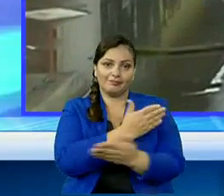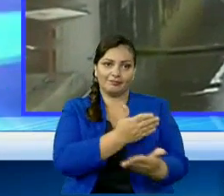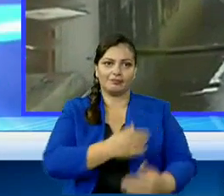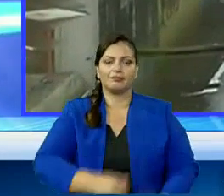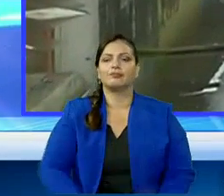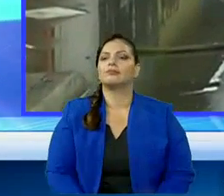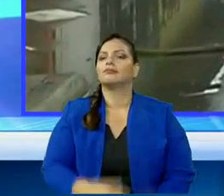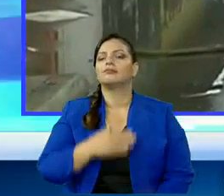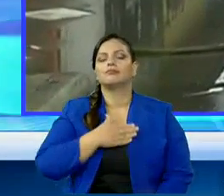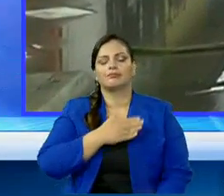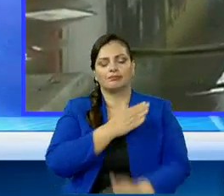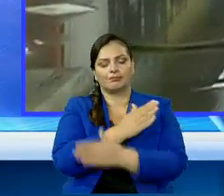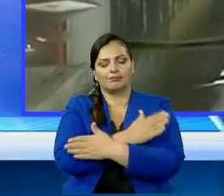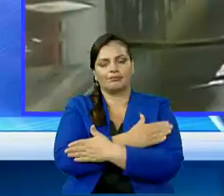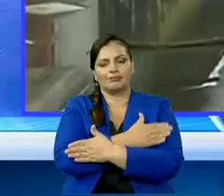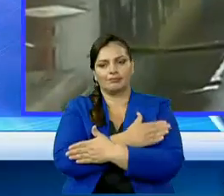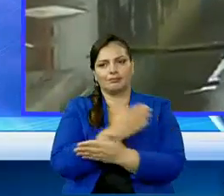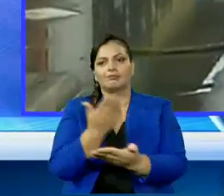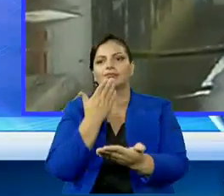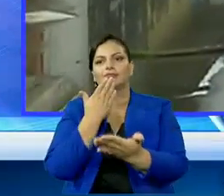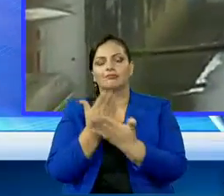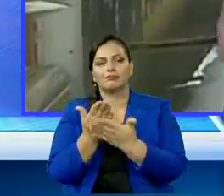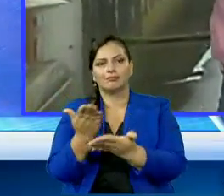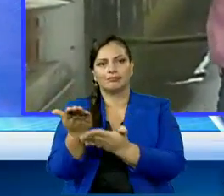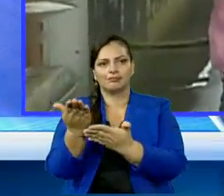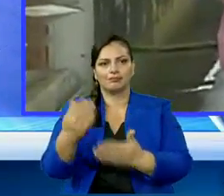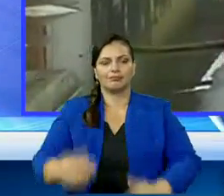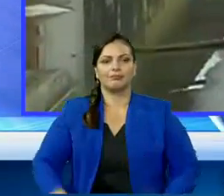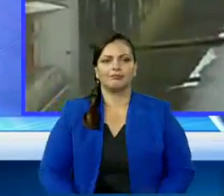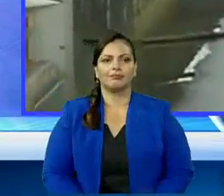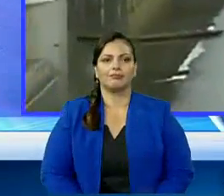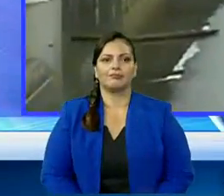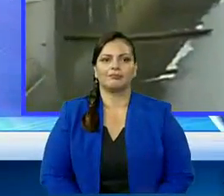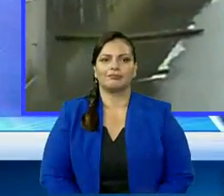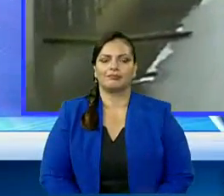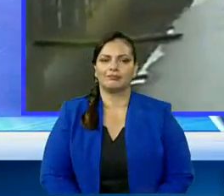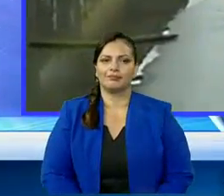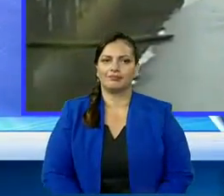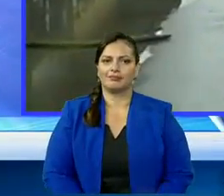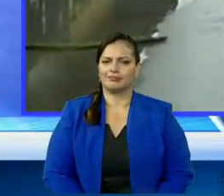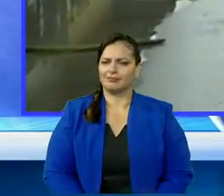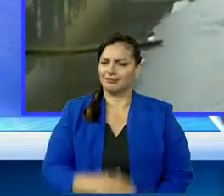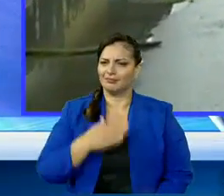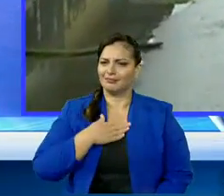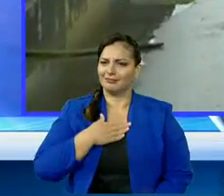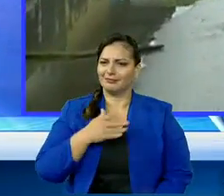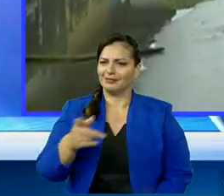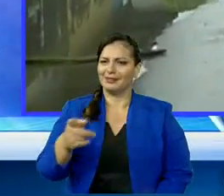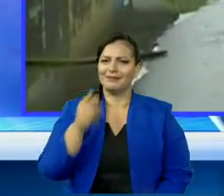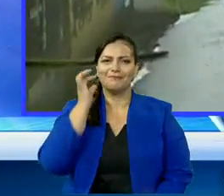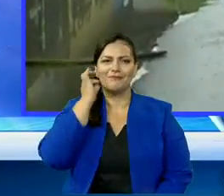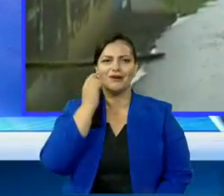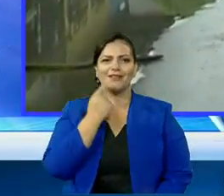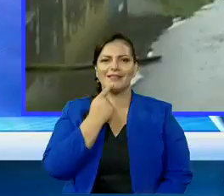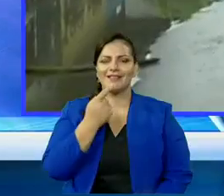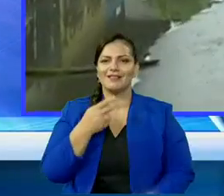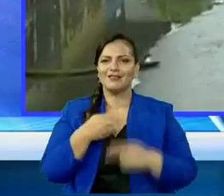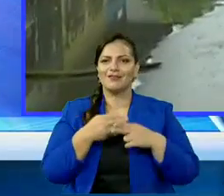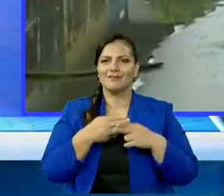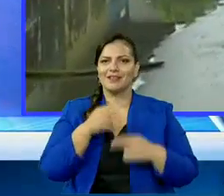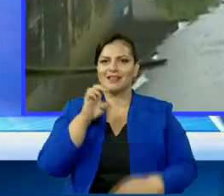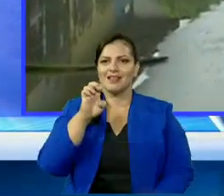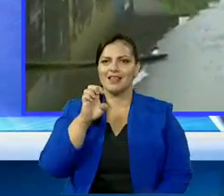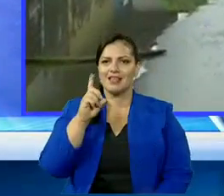con todo gusto. Me llama la atención porque Eduardo solo me dice mi familia, es decir, Eduardo no es un nombre...